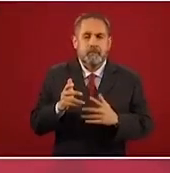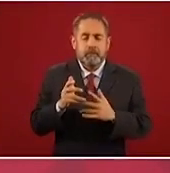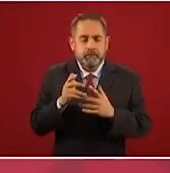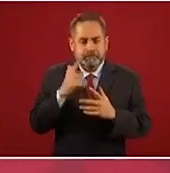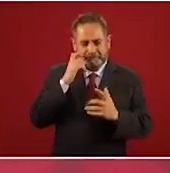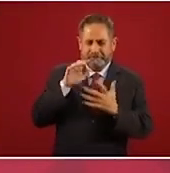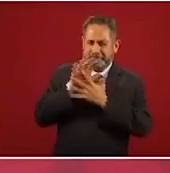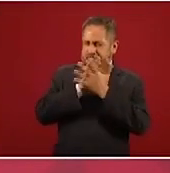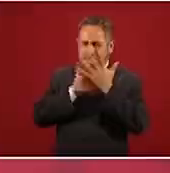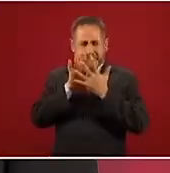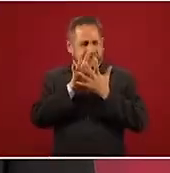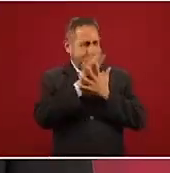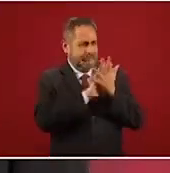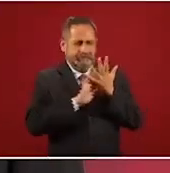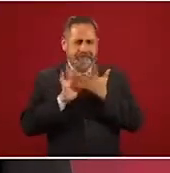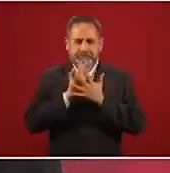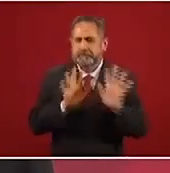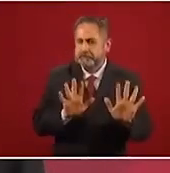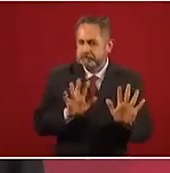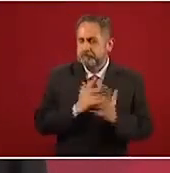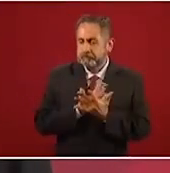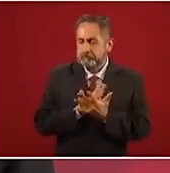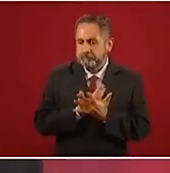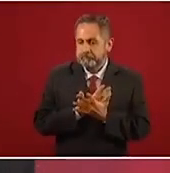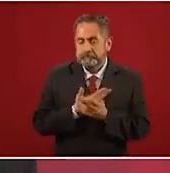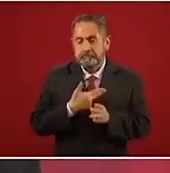enrarece el ambiente. Entonces vamos a esperar